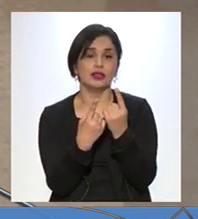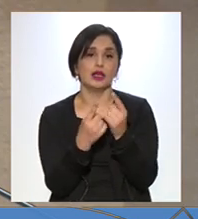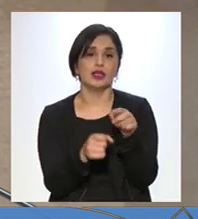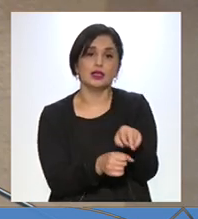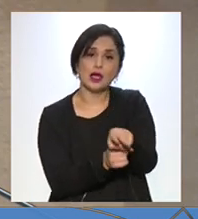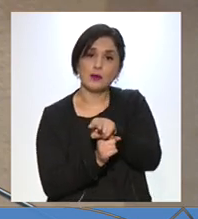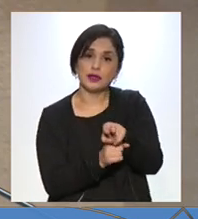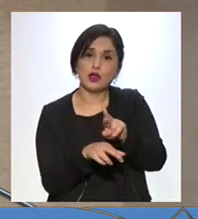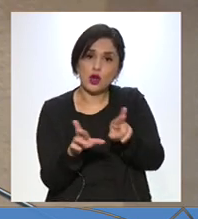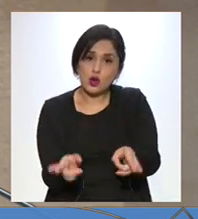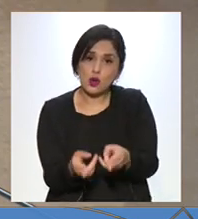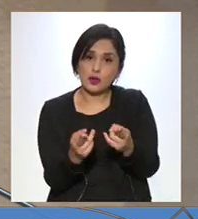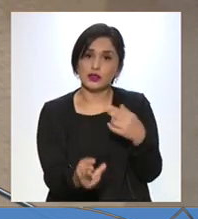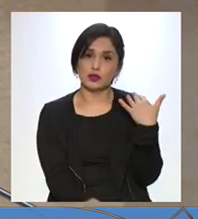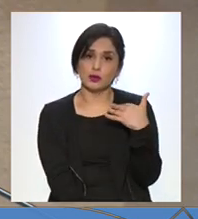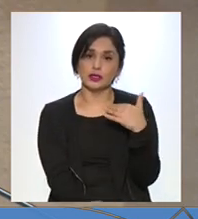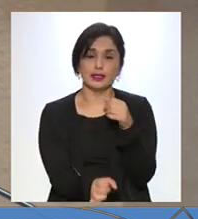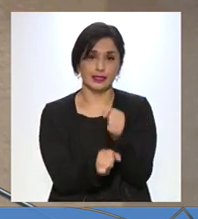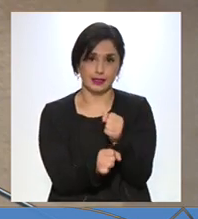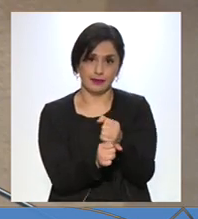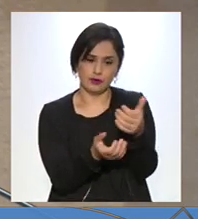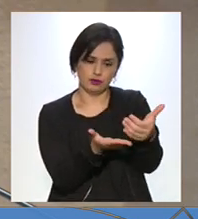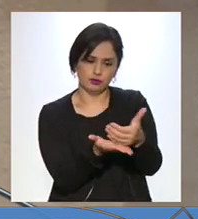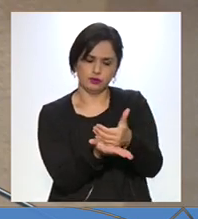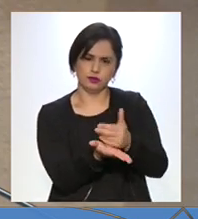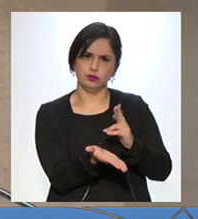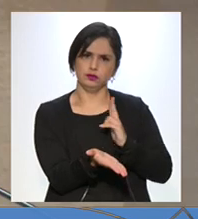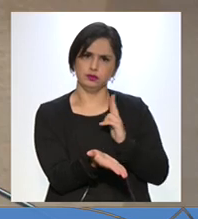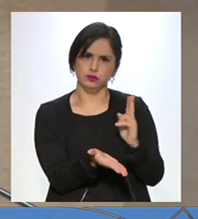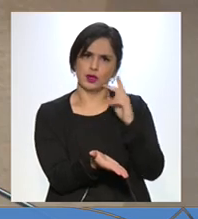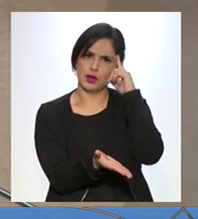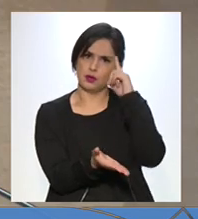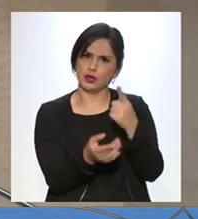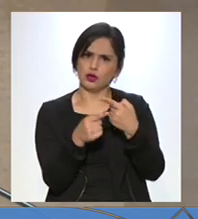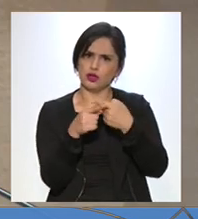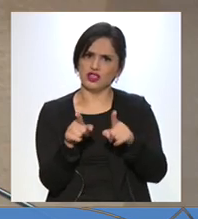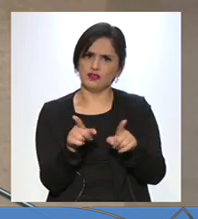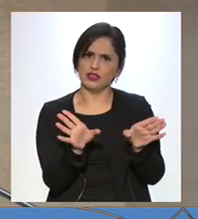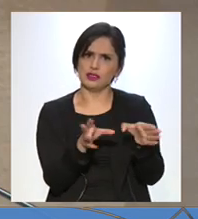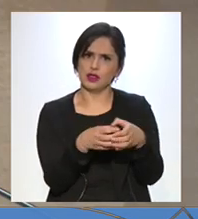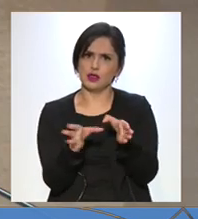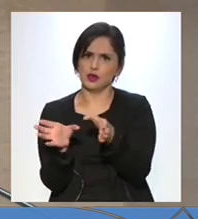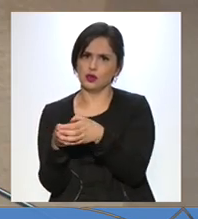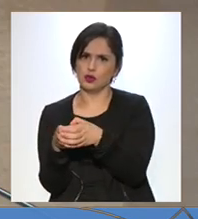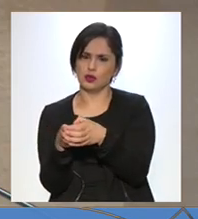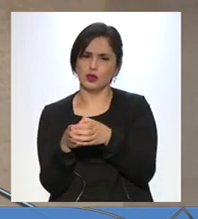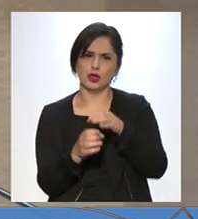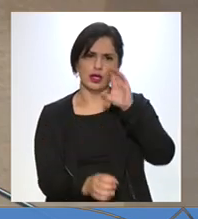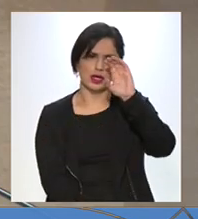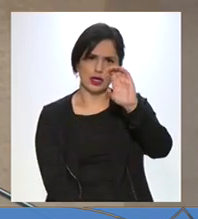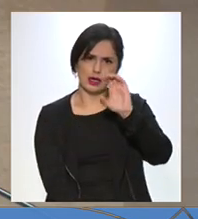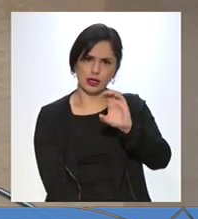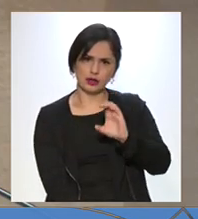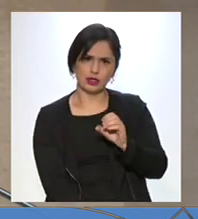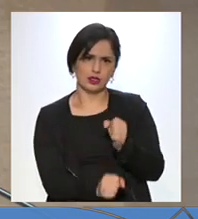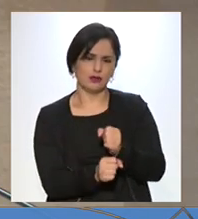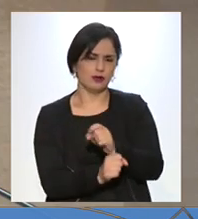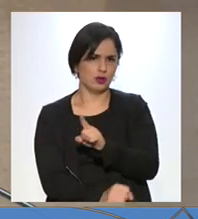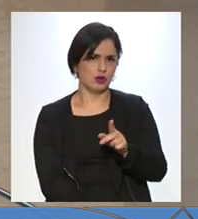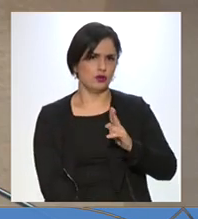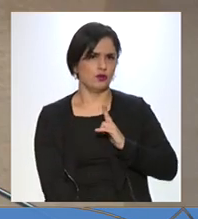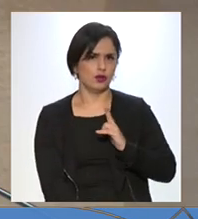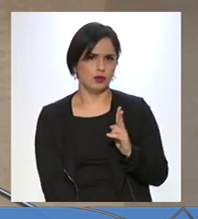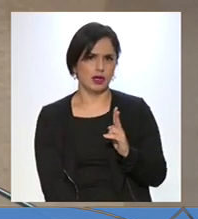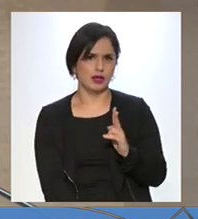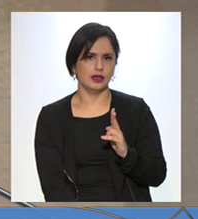una recuperación importante del empleo asalariado formal, aunque con diferencias entre sectores. Las categorías de empleo menos formales, cuenta propia entre